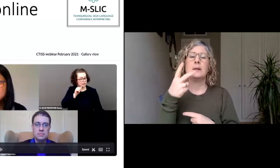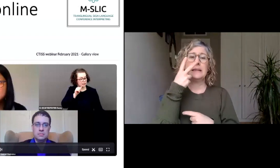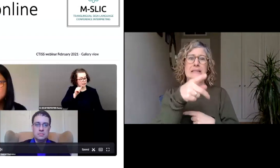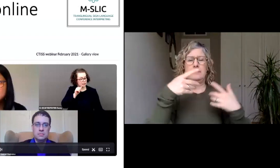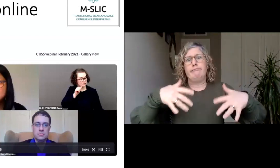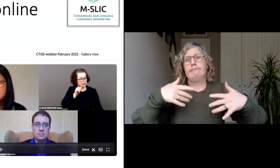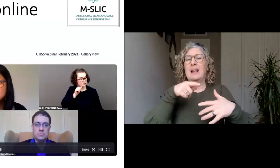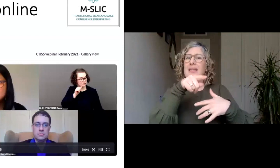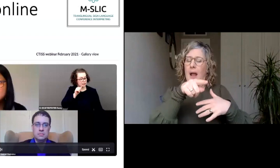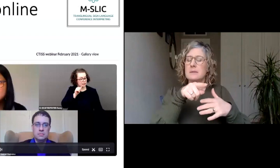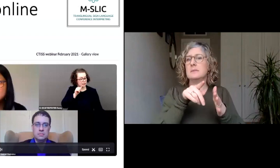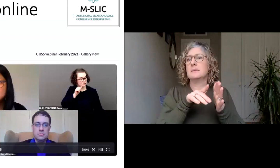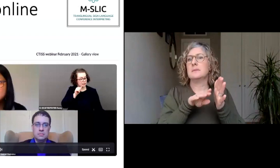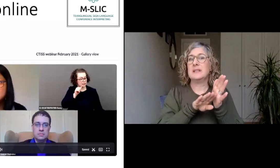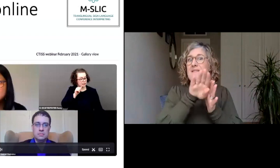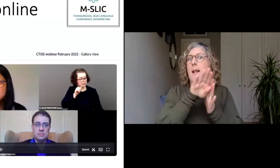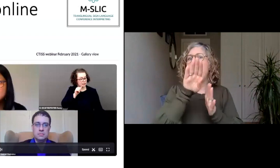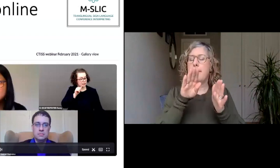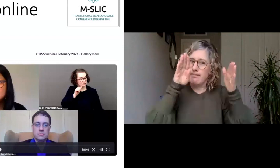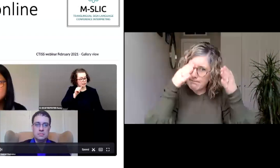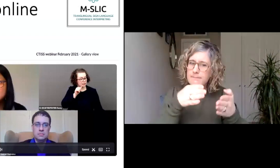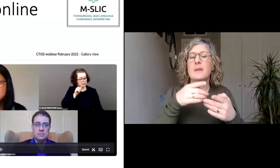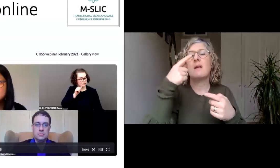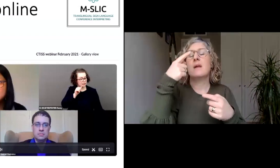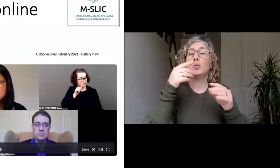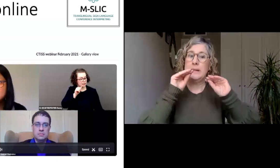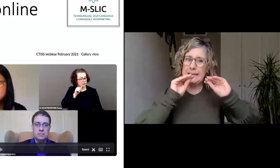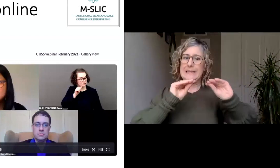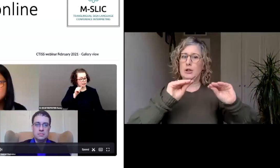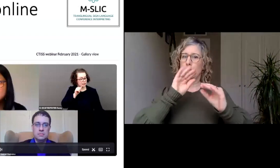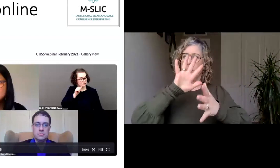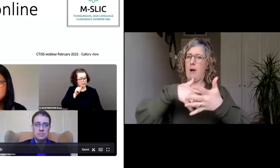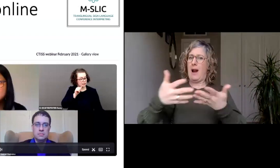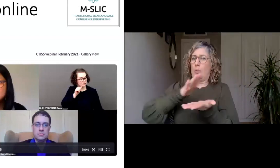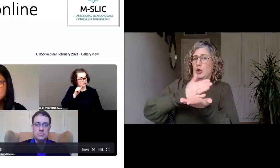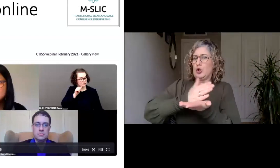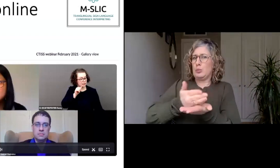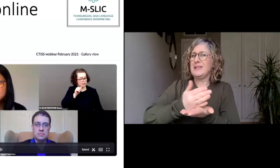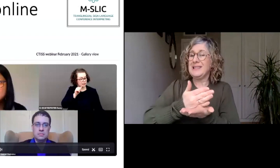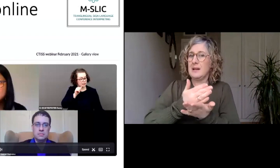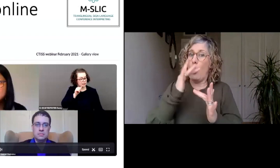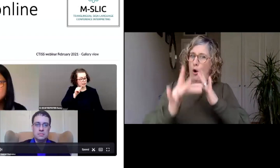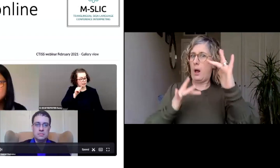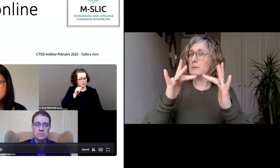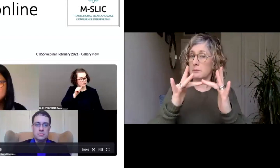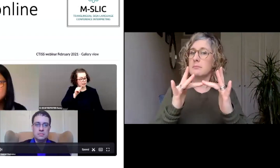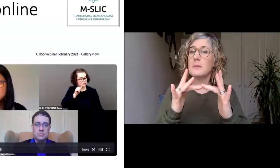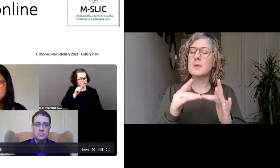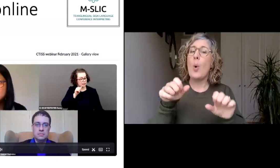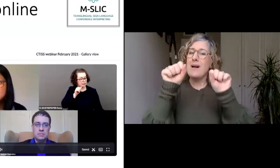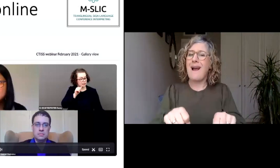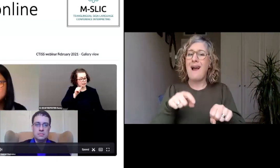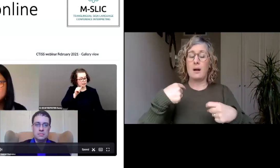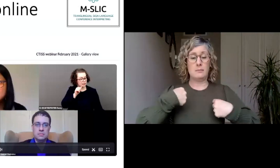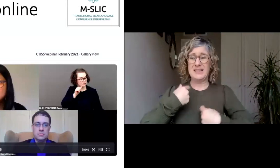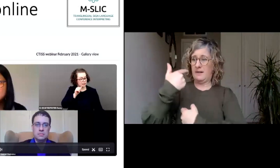los candidatos, pero utilizamos una herramienta que se llama Go React y es una herramienta sumamente